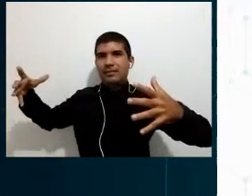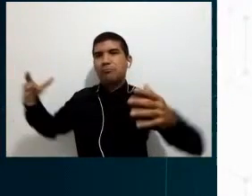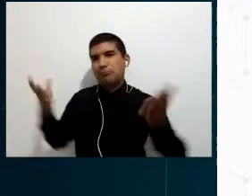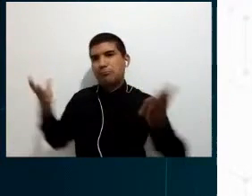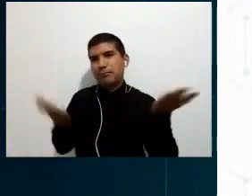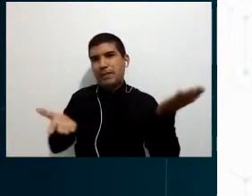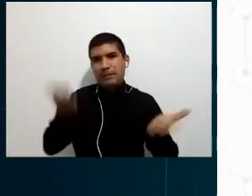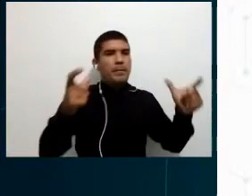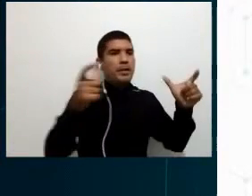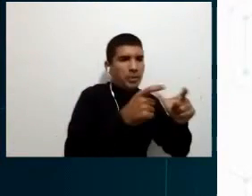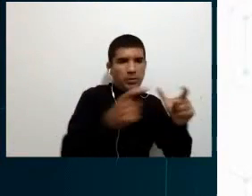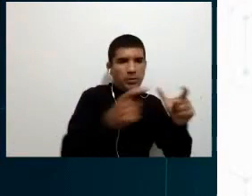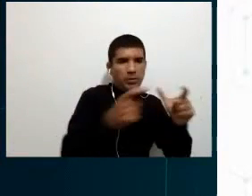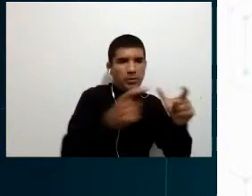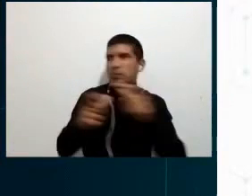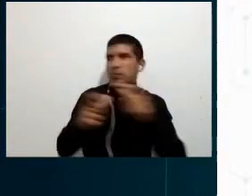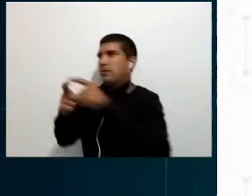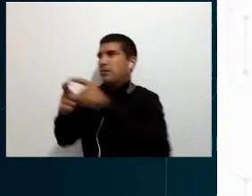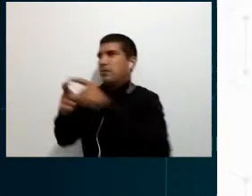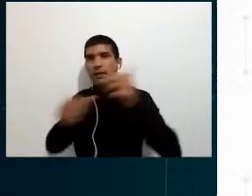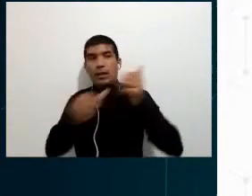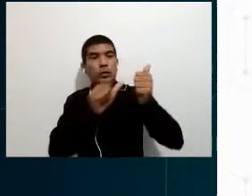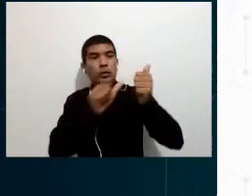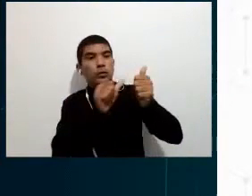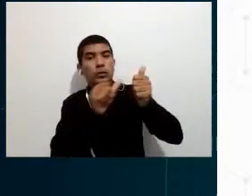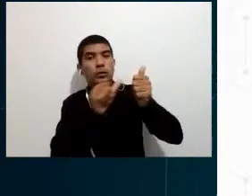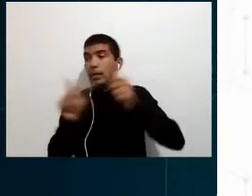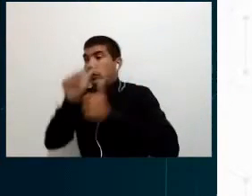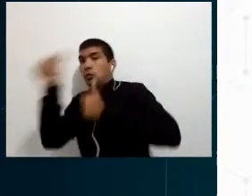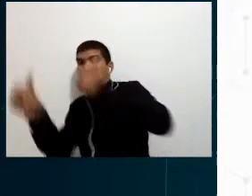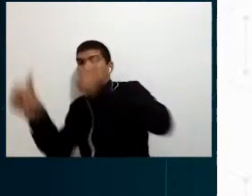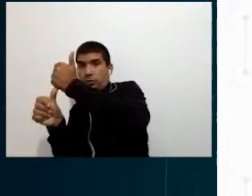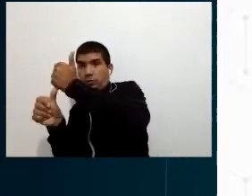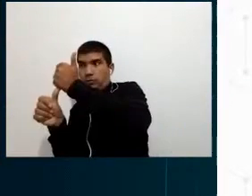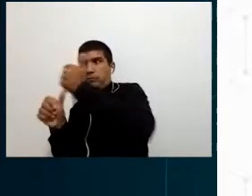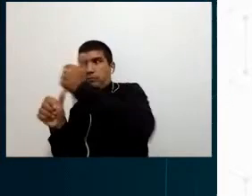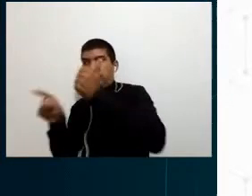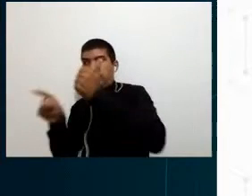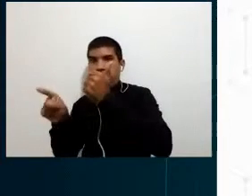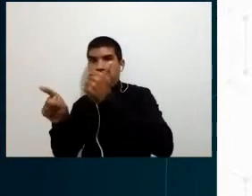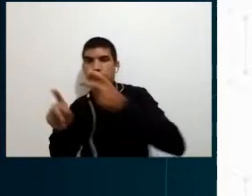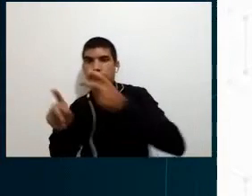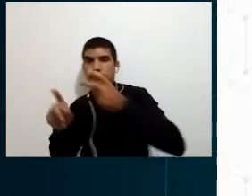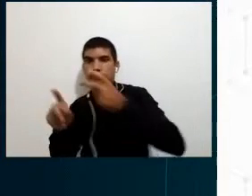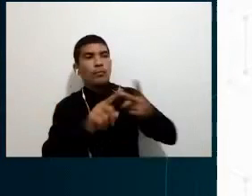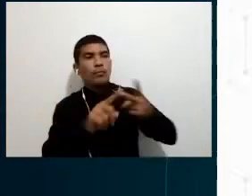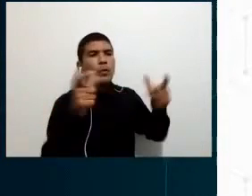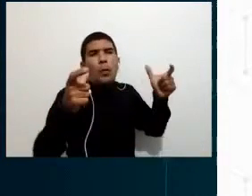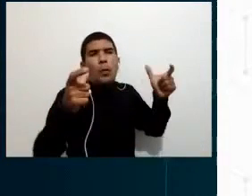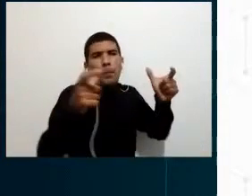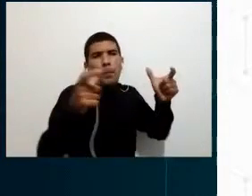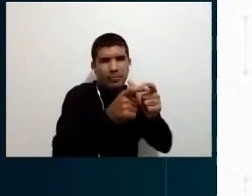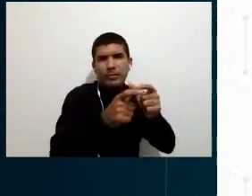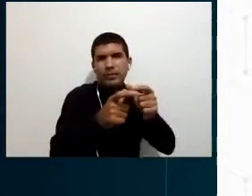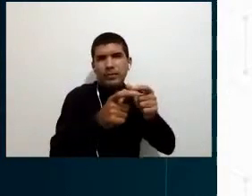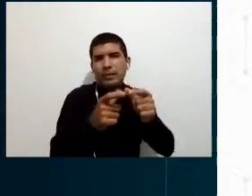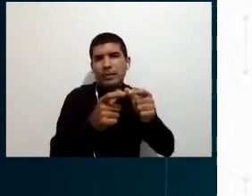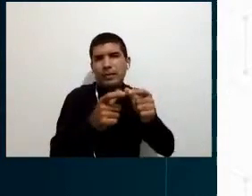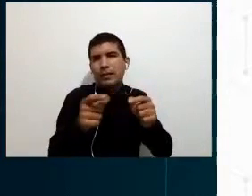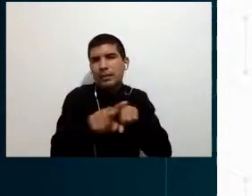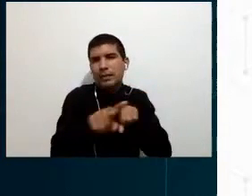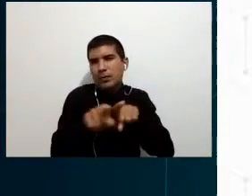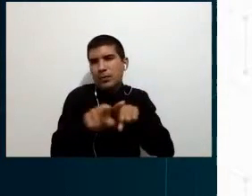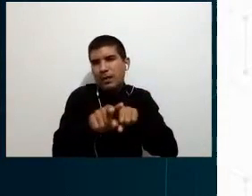completa, pues ocuparía el espacio de un edificio, las áreas y los requerimientos ya